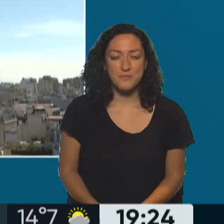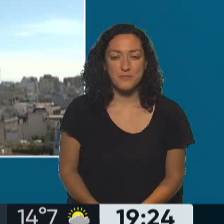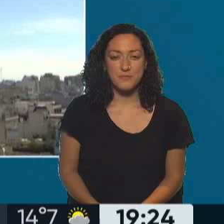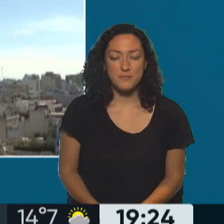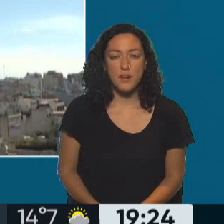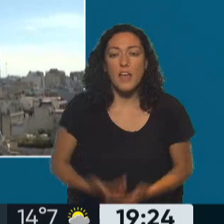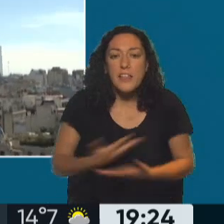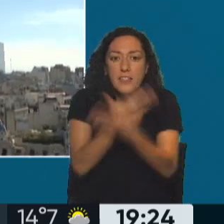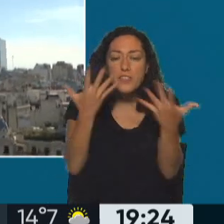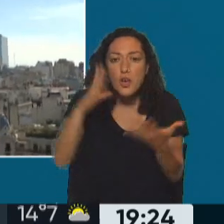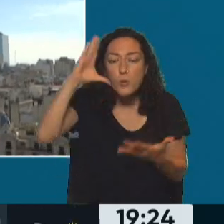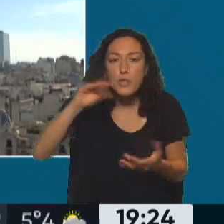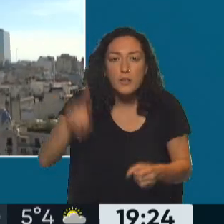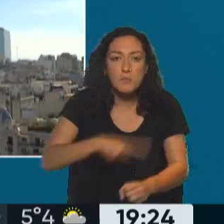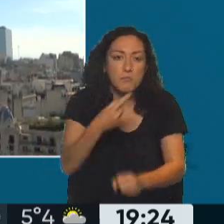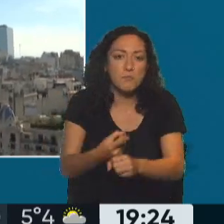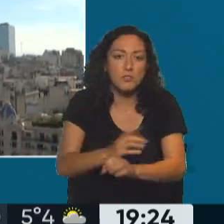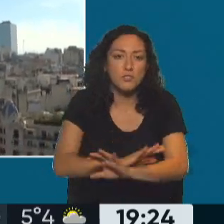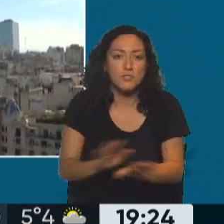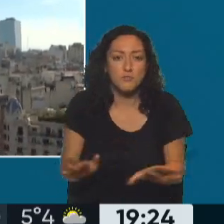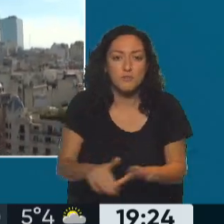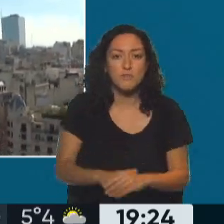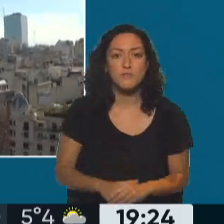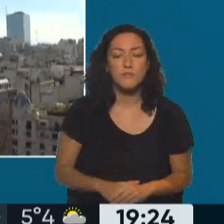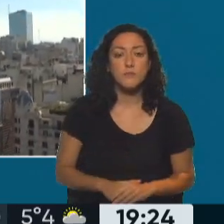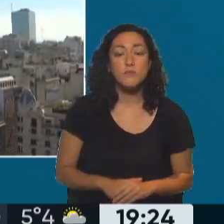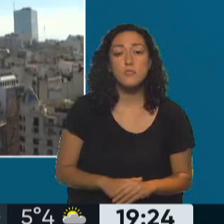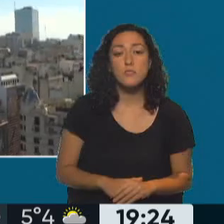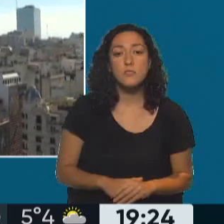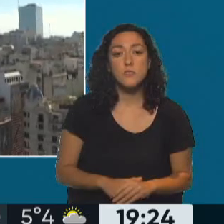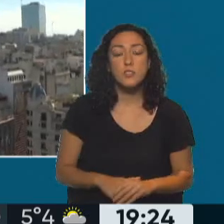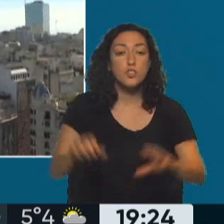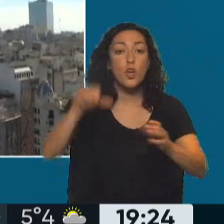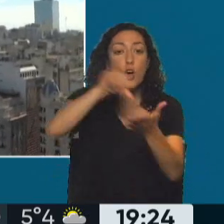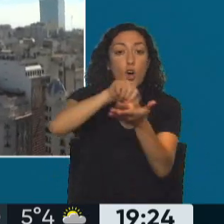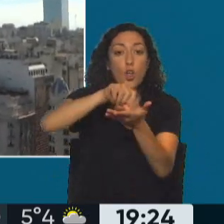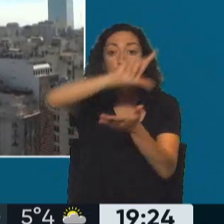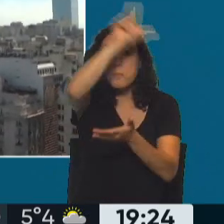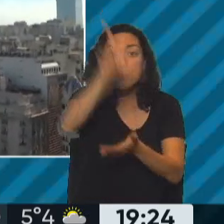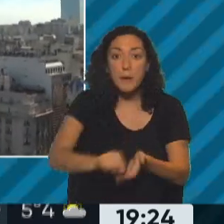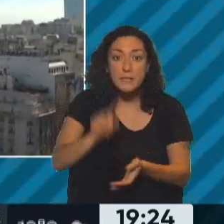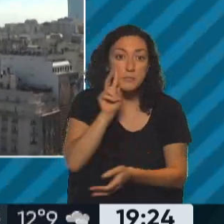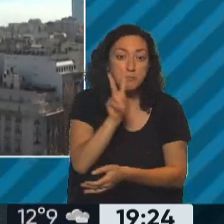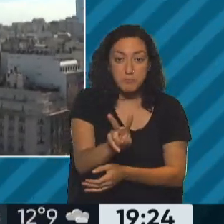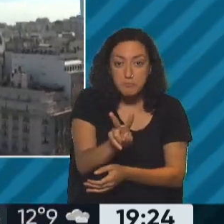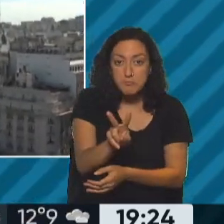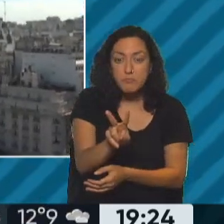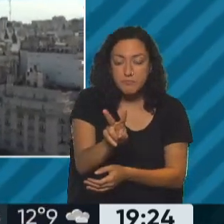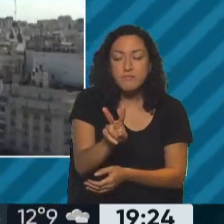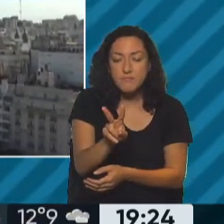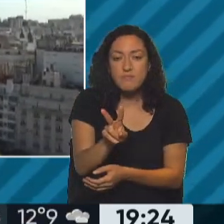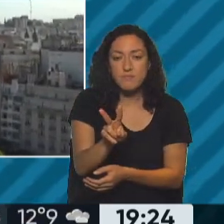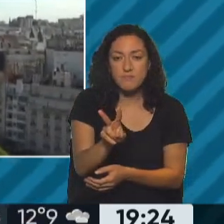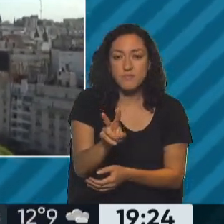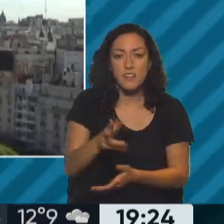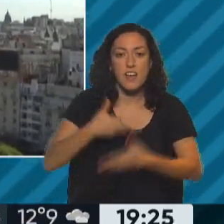día inolvidable, un día inolvidable. Vos nos estás viendo en todo el país y viste la